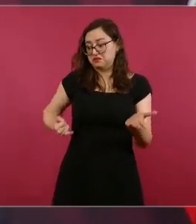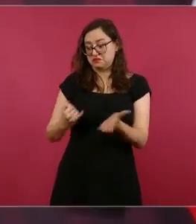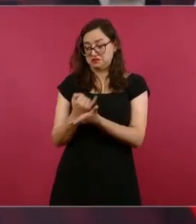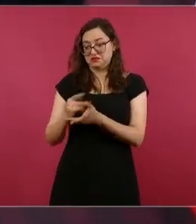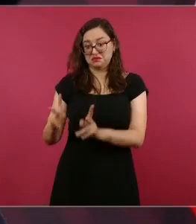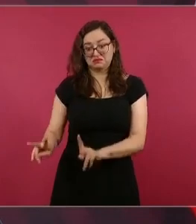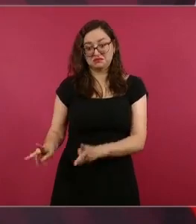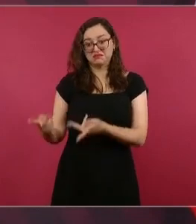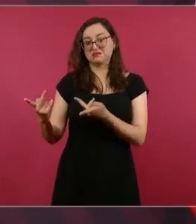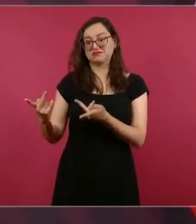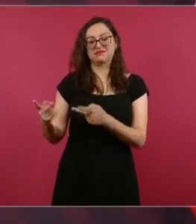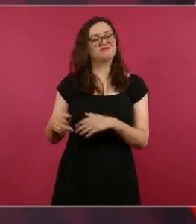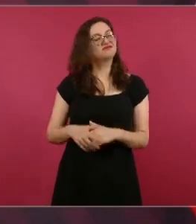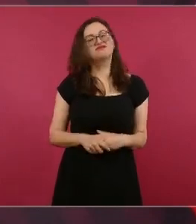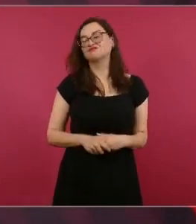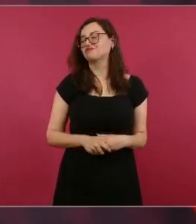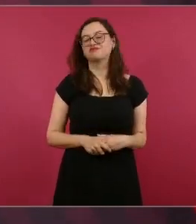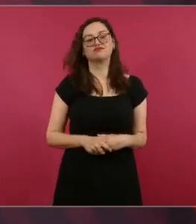Fue arriba.